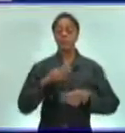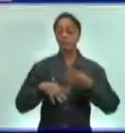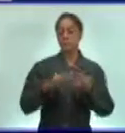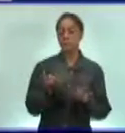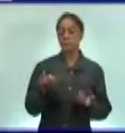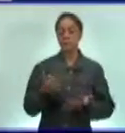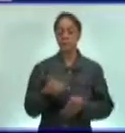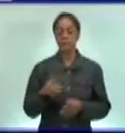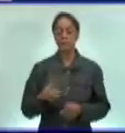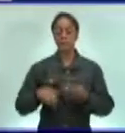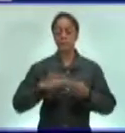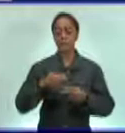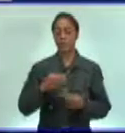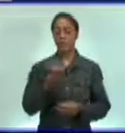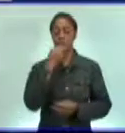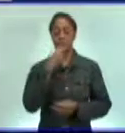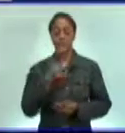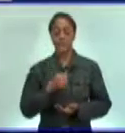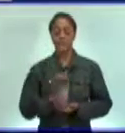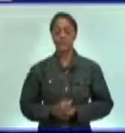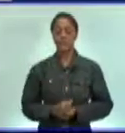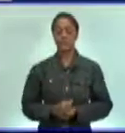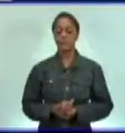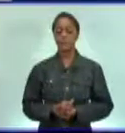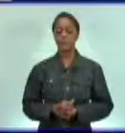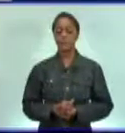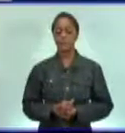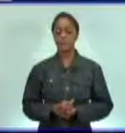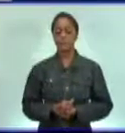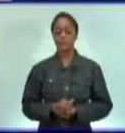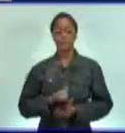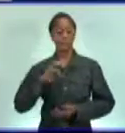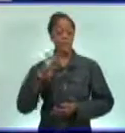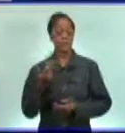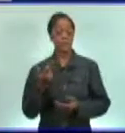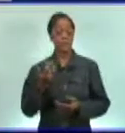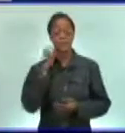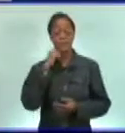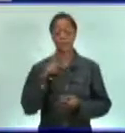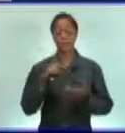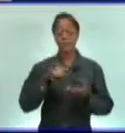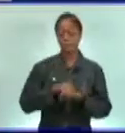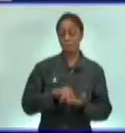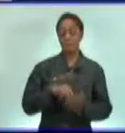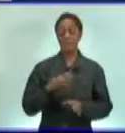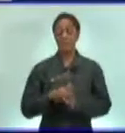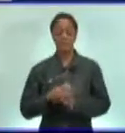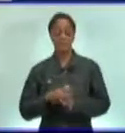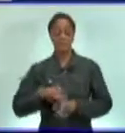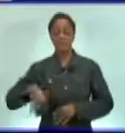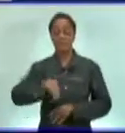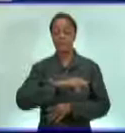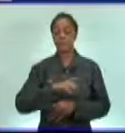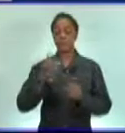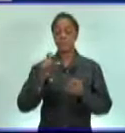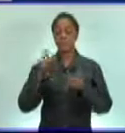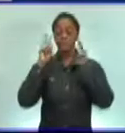cual elaboran sus propios alimentos. ¿Cuántas características marcan las diferencias de todos los seres